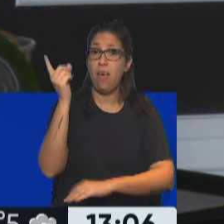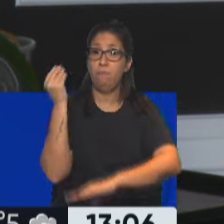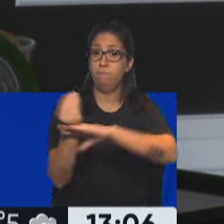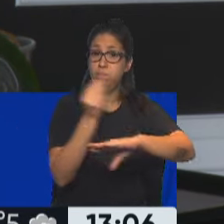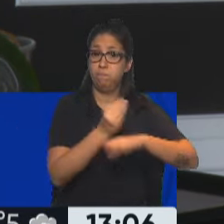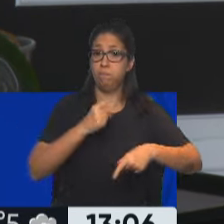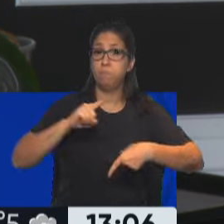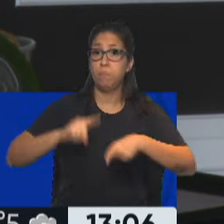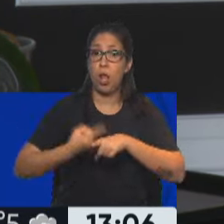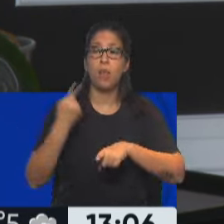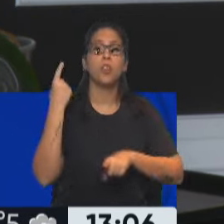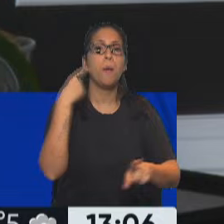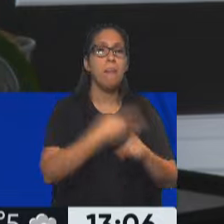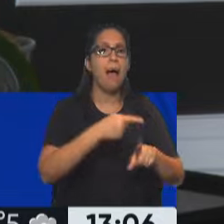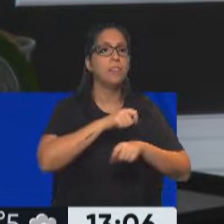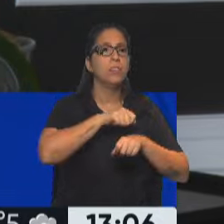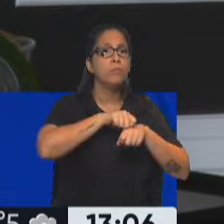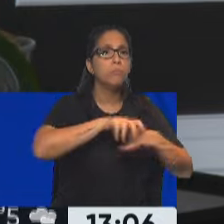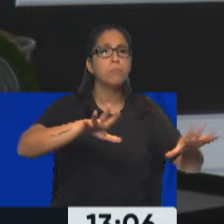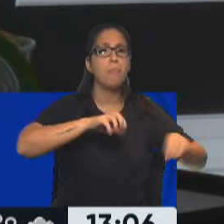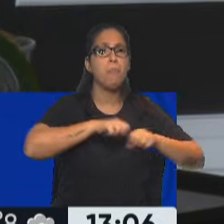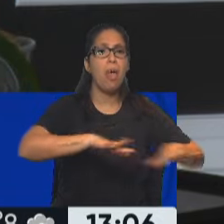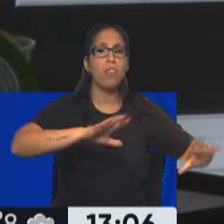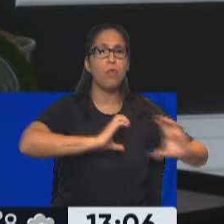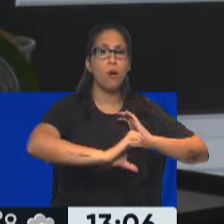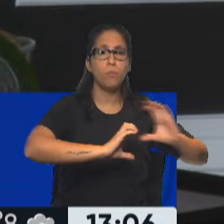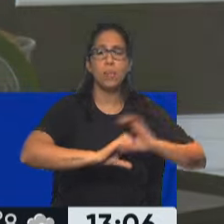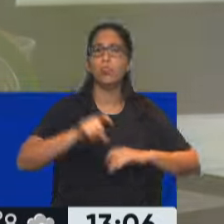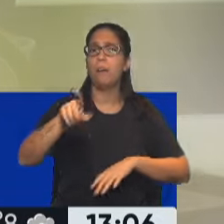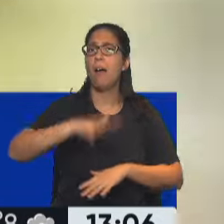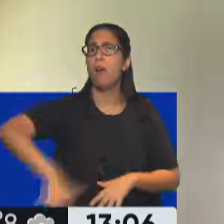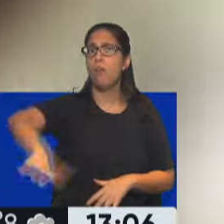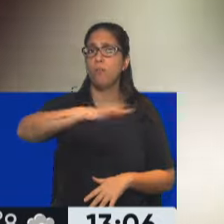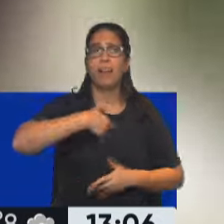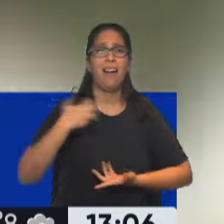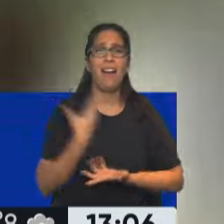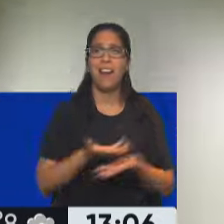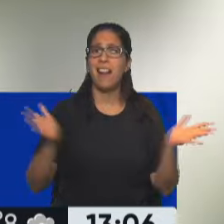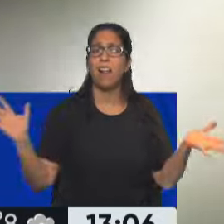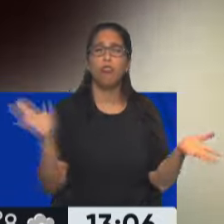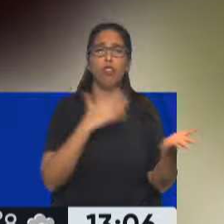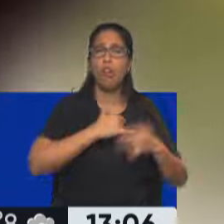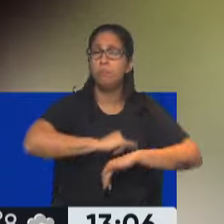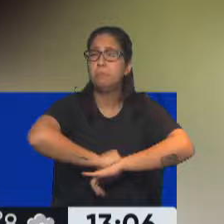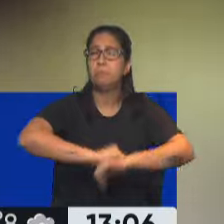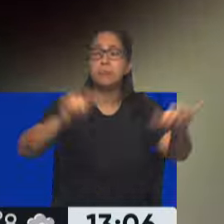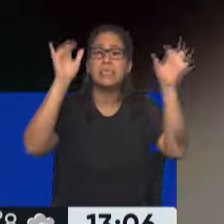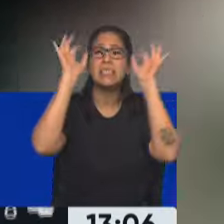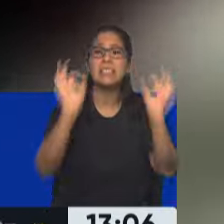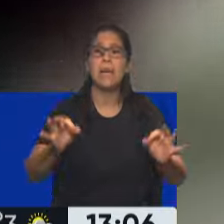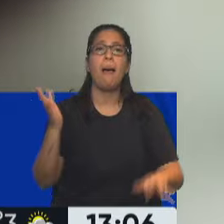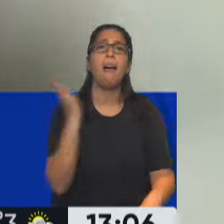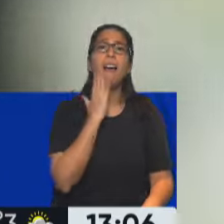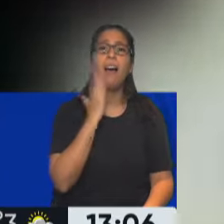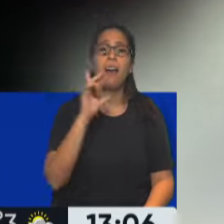con los medios de comunicación y la comunidad e tratar de sensibilizar a todos para para que en todos los hogares exista este la imagen de